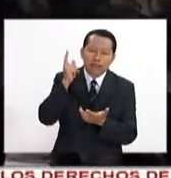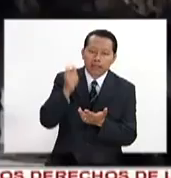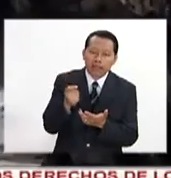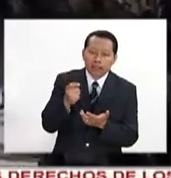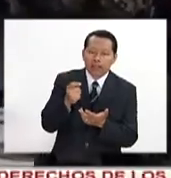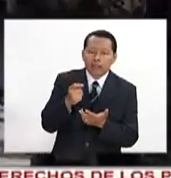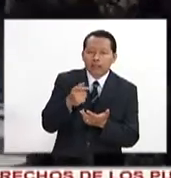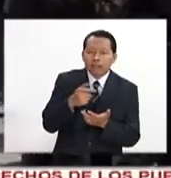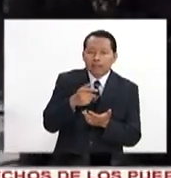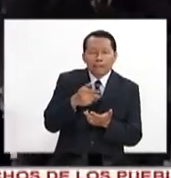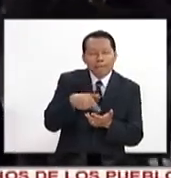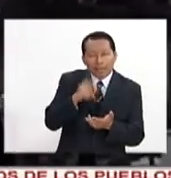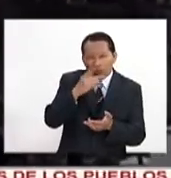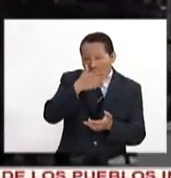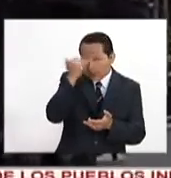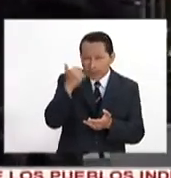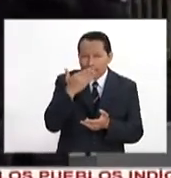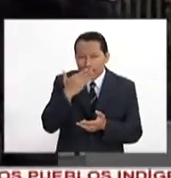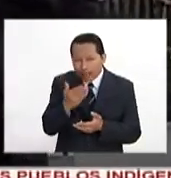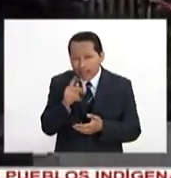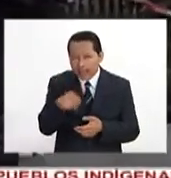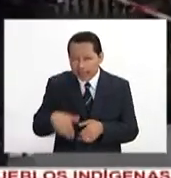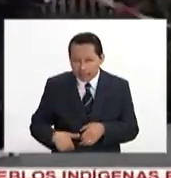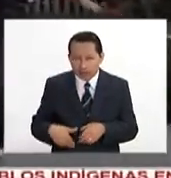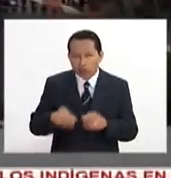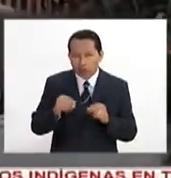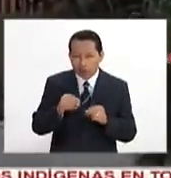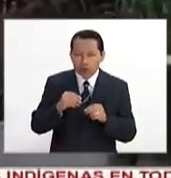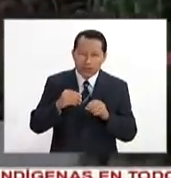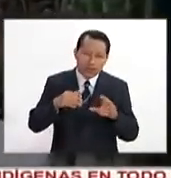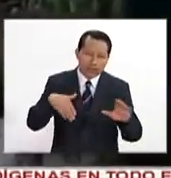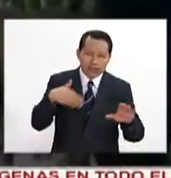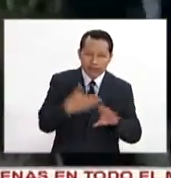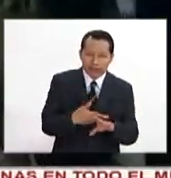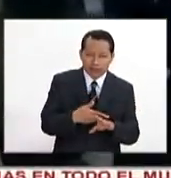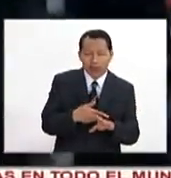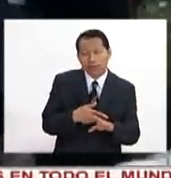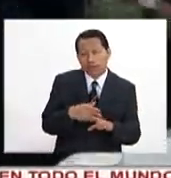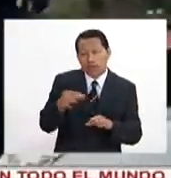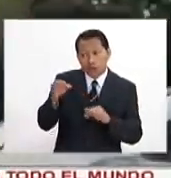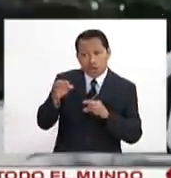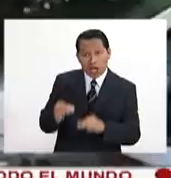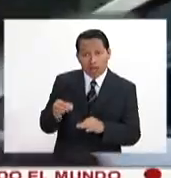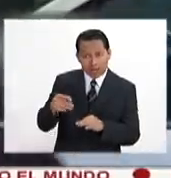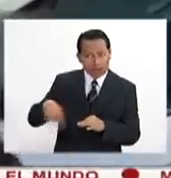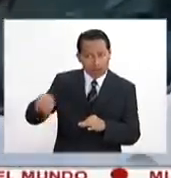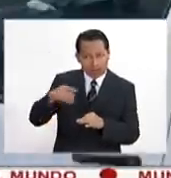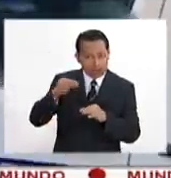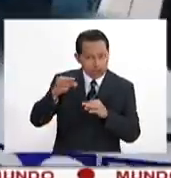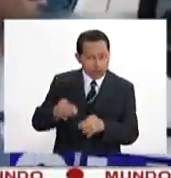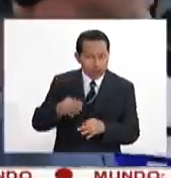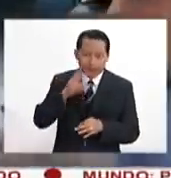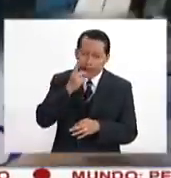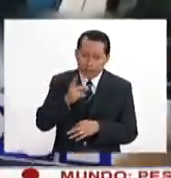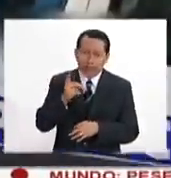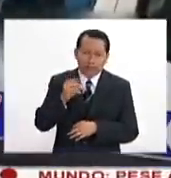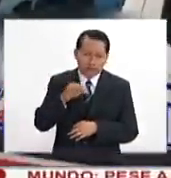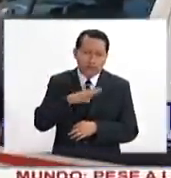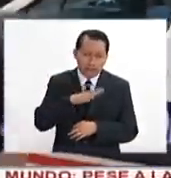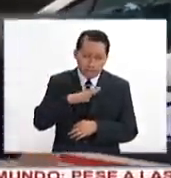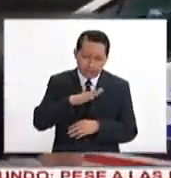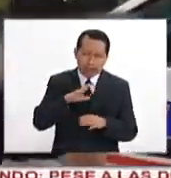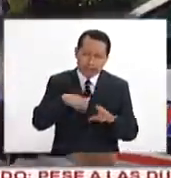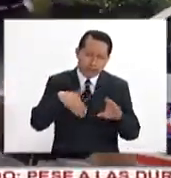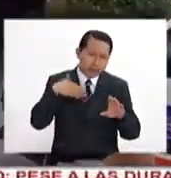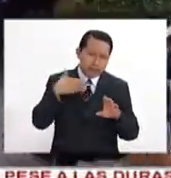se trató de un accidente o un ataque, aunque fuentes oficiales ya están apuntando a que se trata de